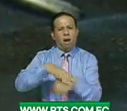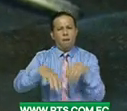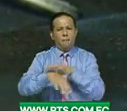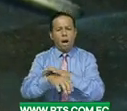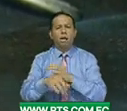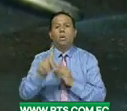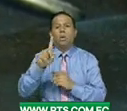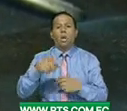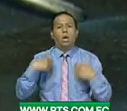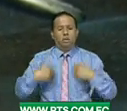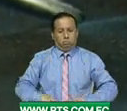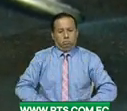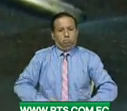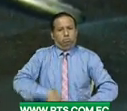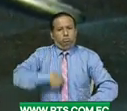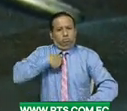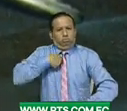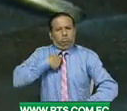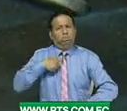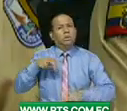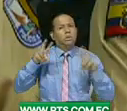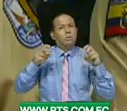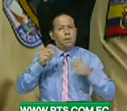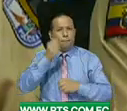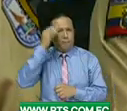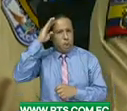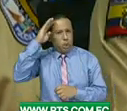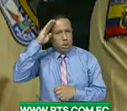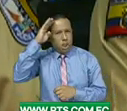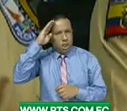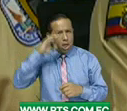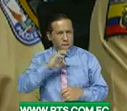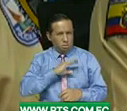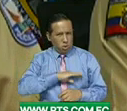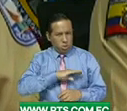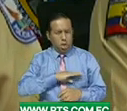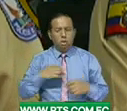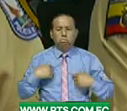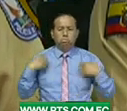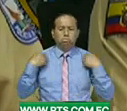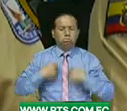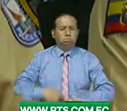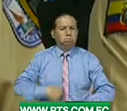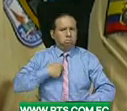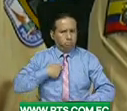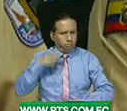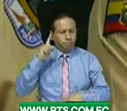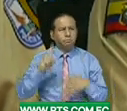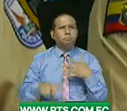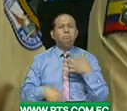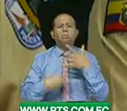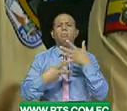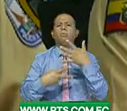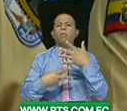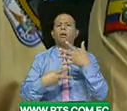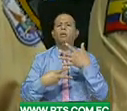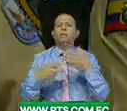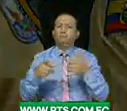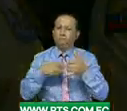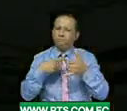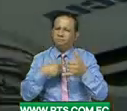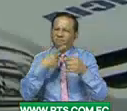chompa aparentemente de uso policial del sistema de investigación, varios dispositivos